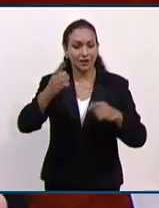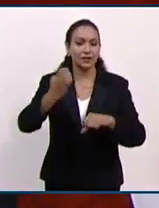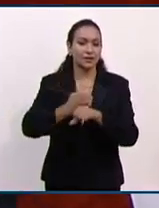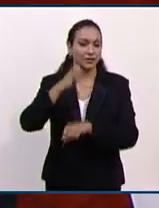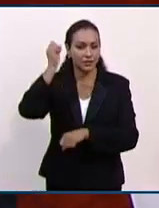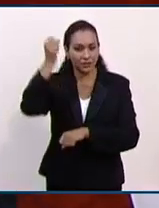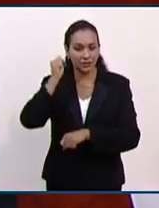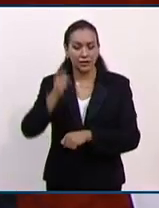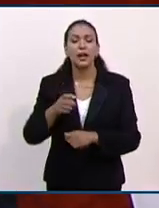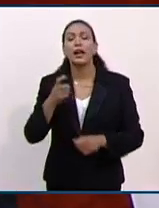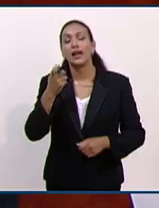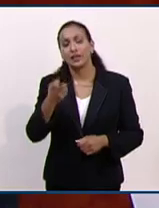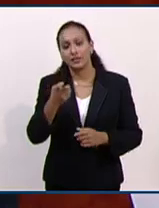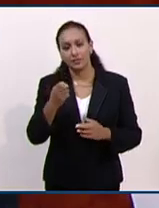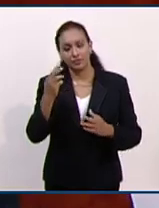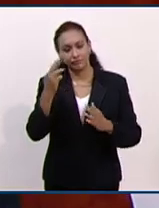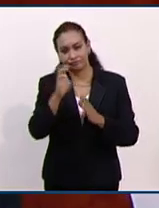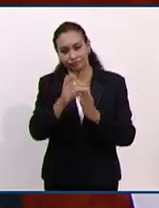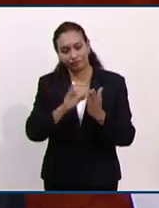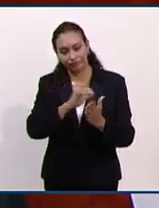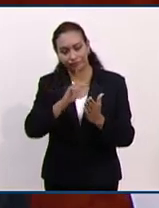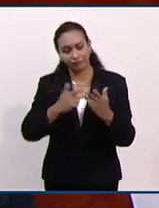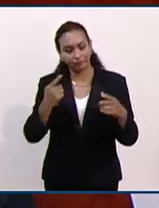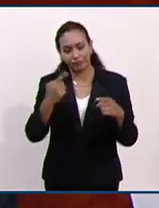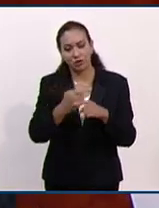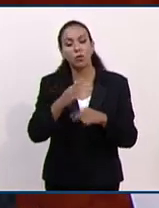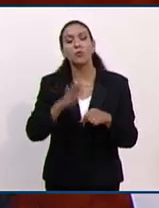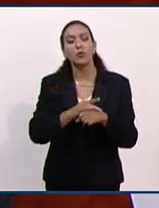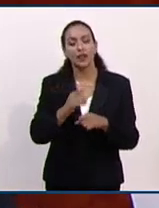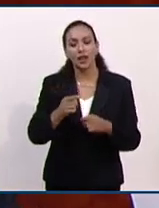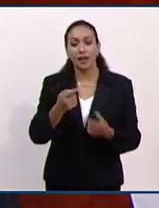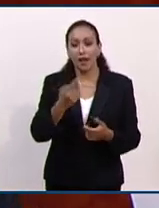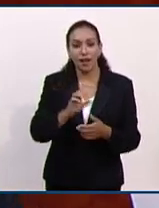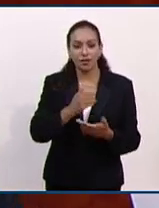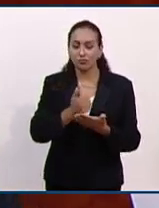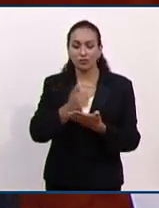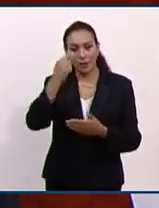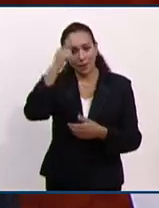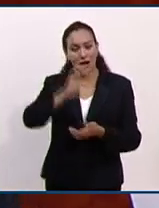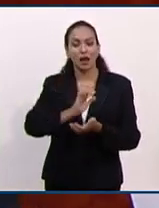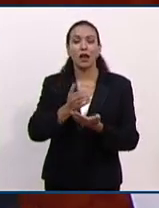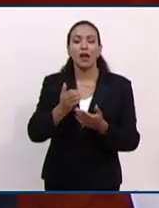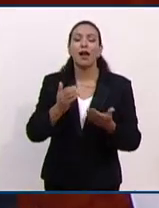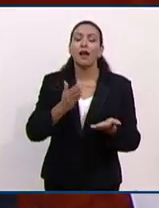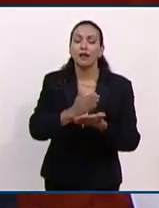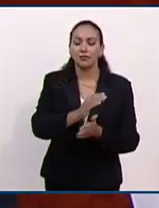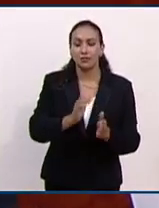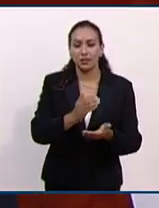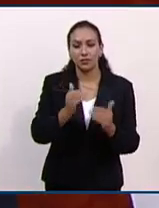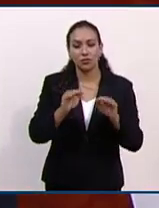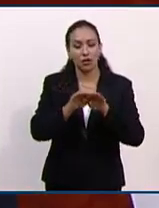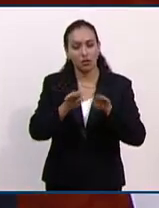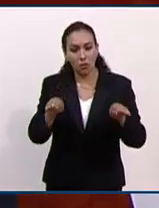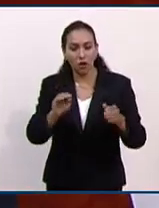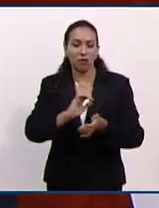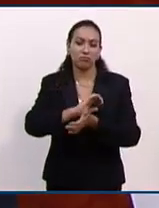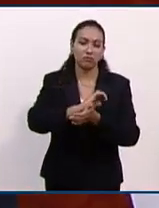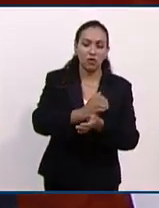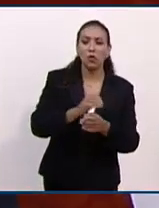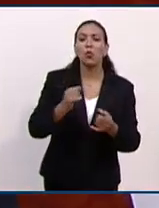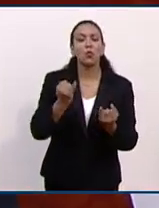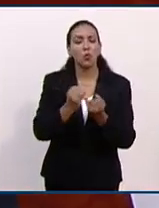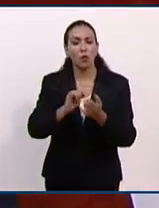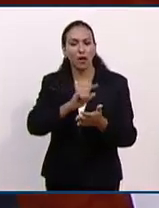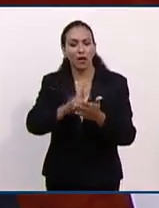es inconstitucional al transgredir los derechos de igualdad y no discriminación, así como la libertad de trabajo y el derecho de